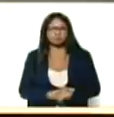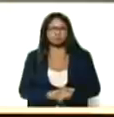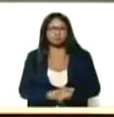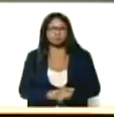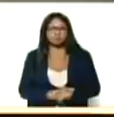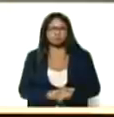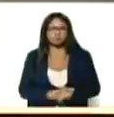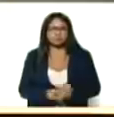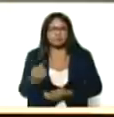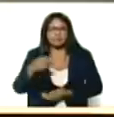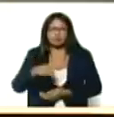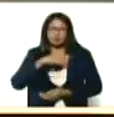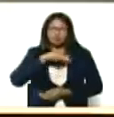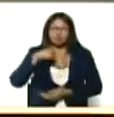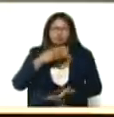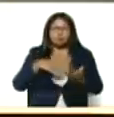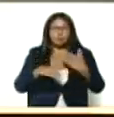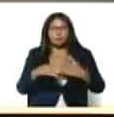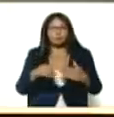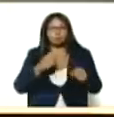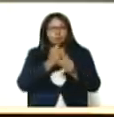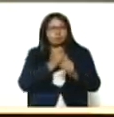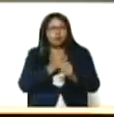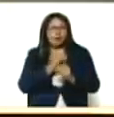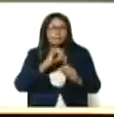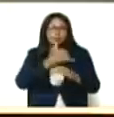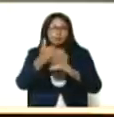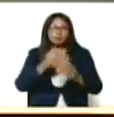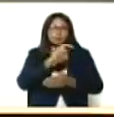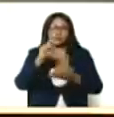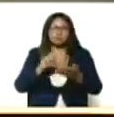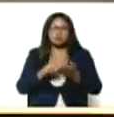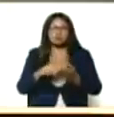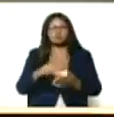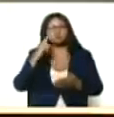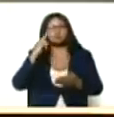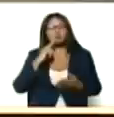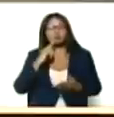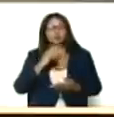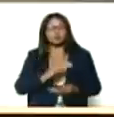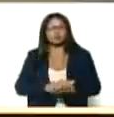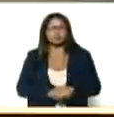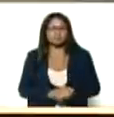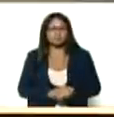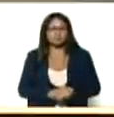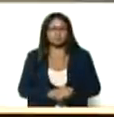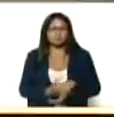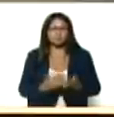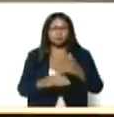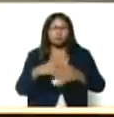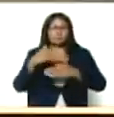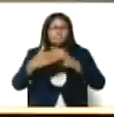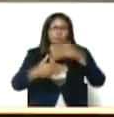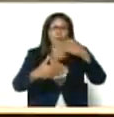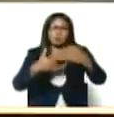Aquí vamos trabajando sobre el proyecto nacional Simón Bolívar. Vamos trabajando paso